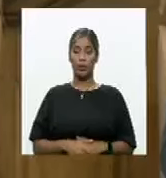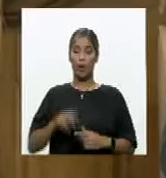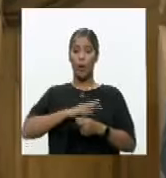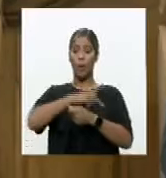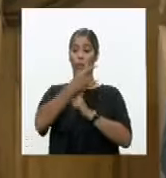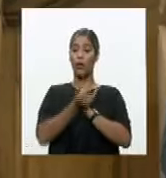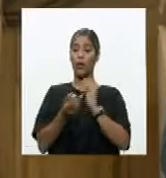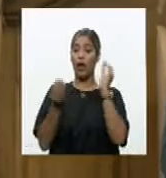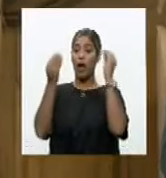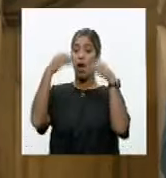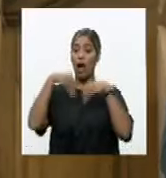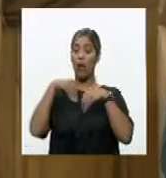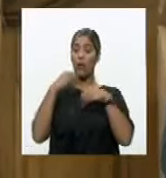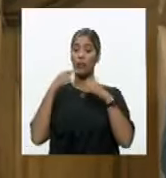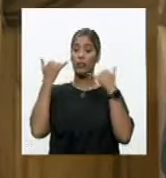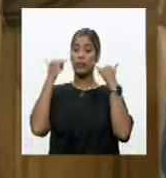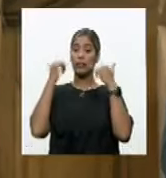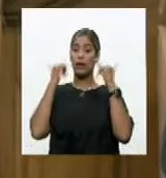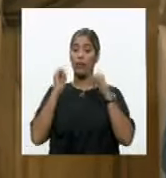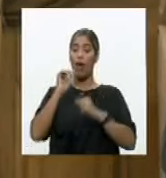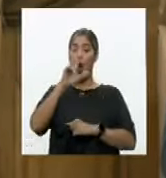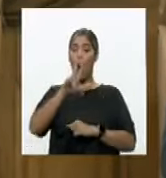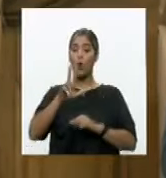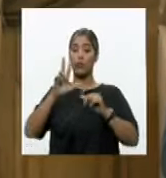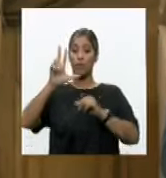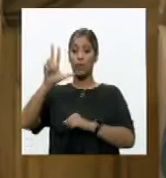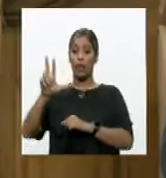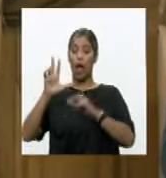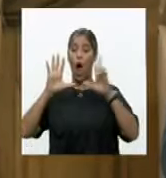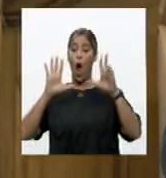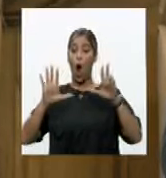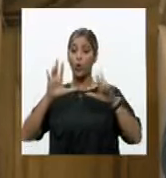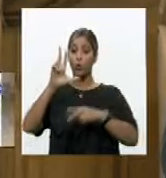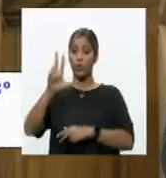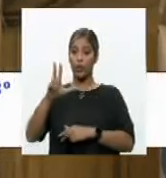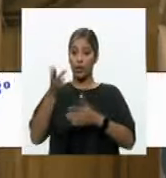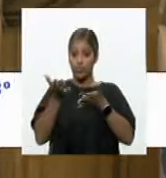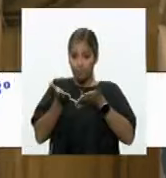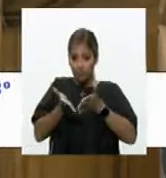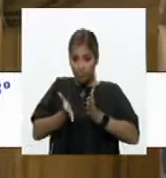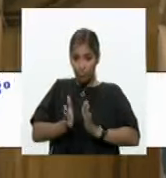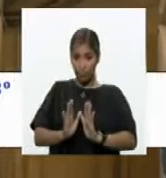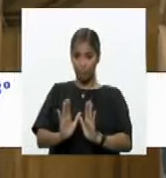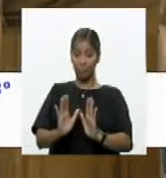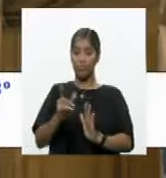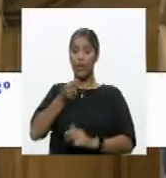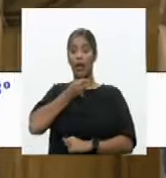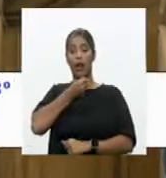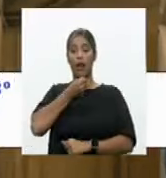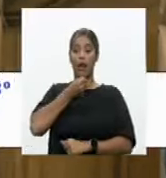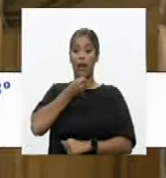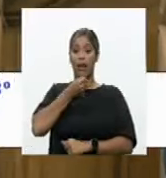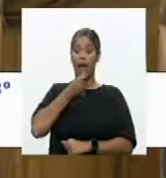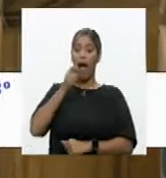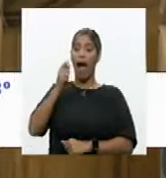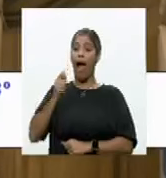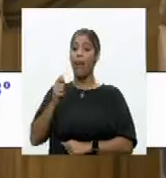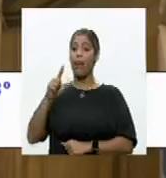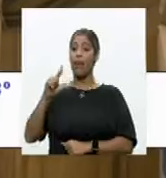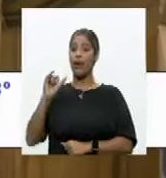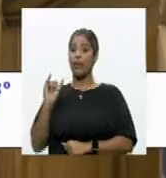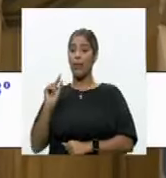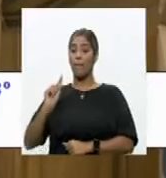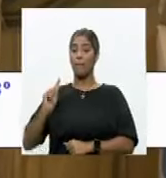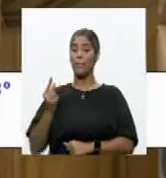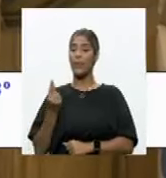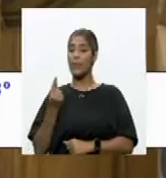Proyecto de acuerdo para conmemorar el 83 aniversario del natalicio del cantautor del pueblo Alí Primera.